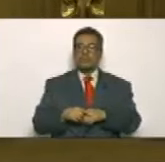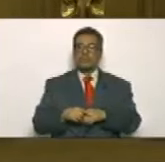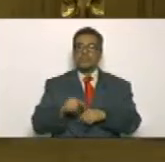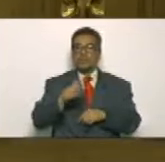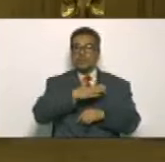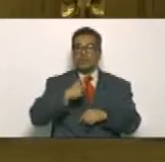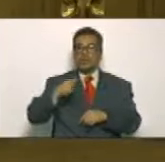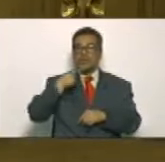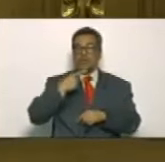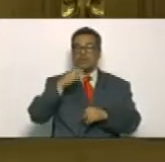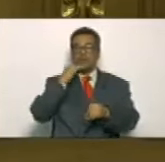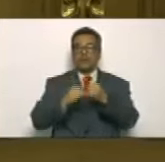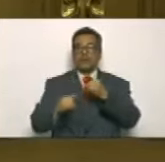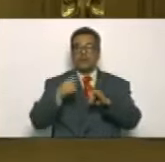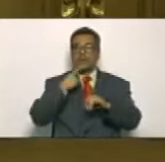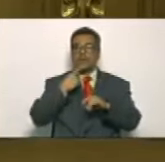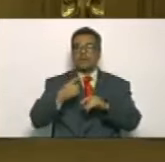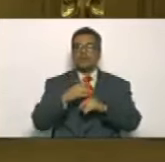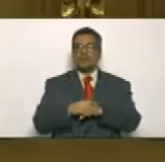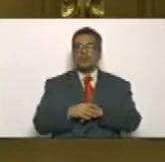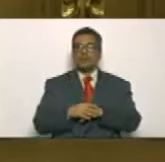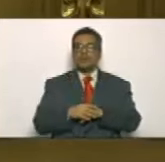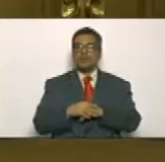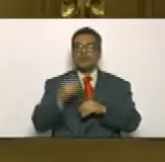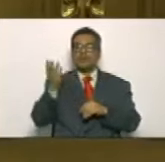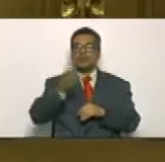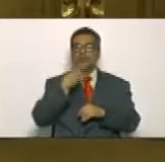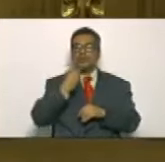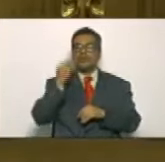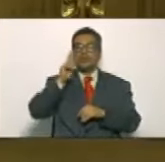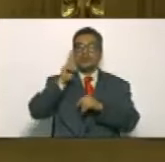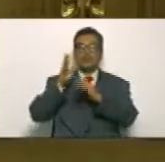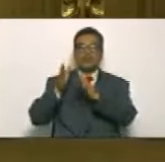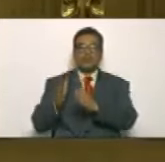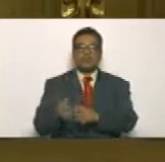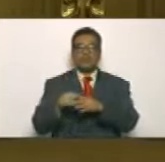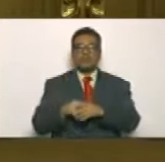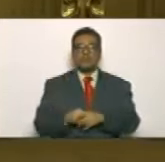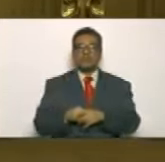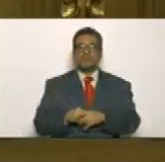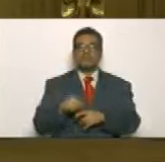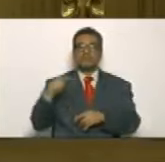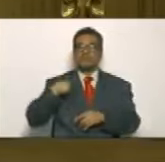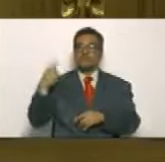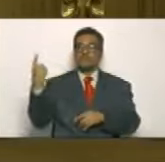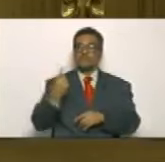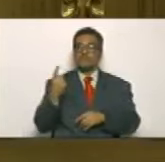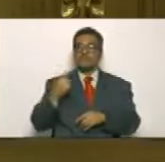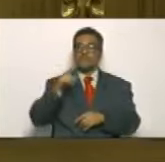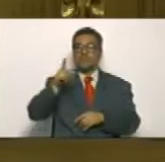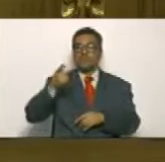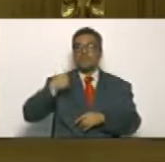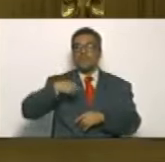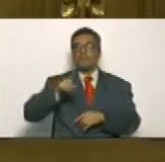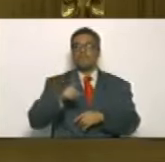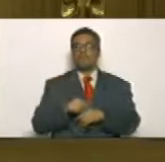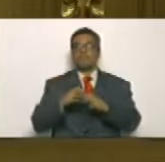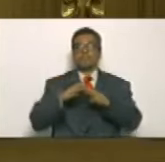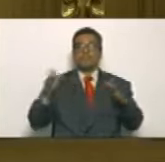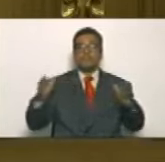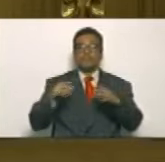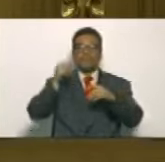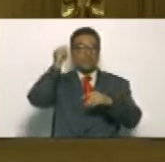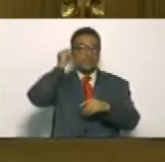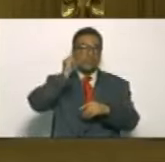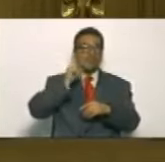Quiero ir finalizando diciéndoles a la juventud venezolana que tienen y que tenemos en el gran